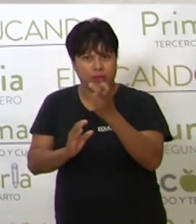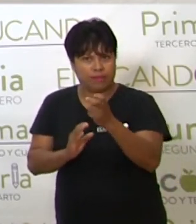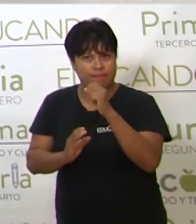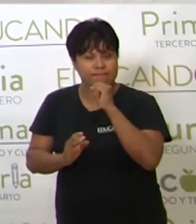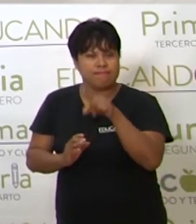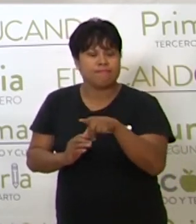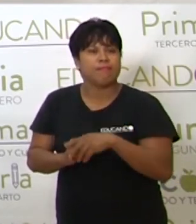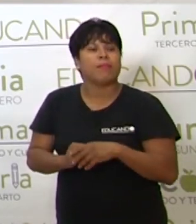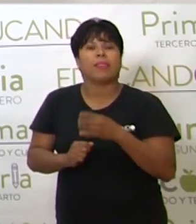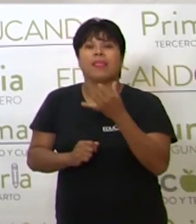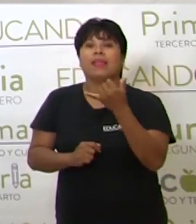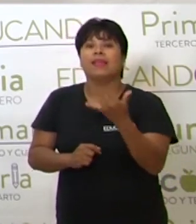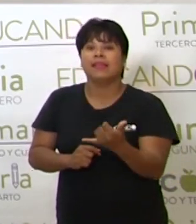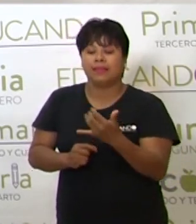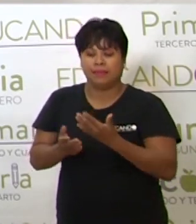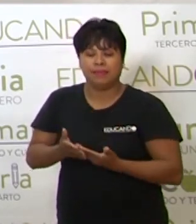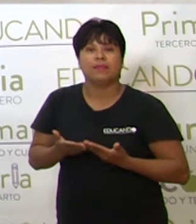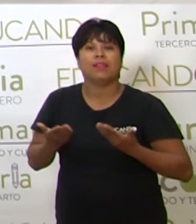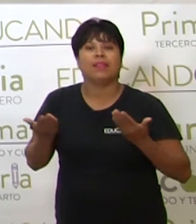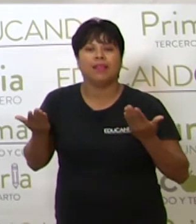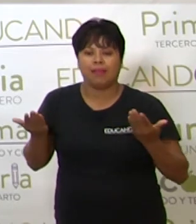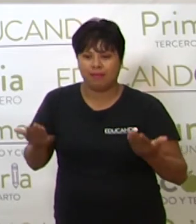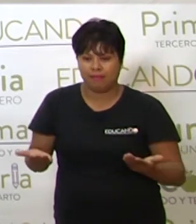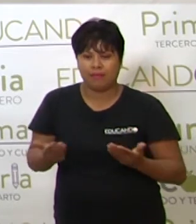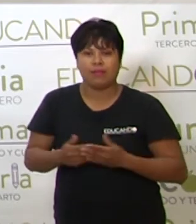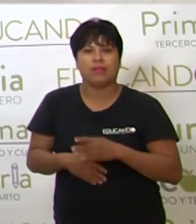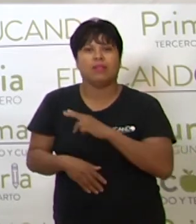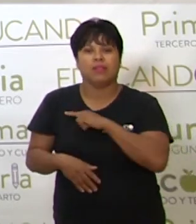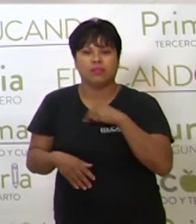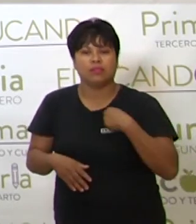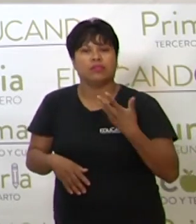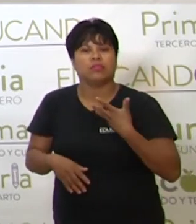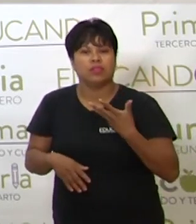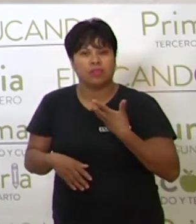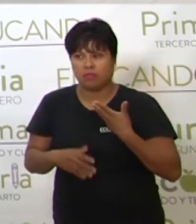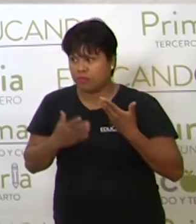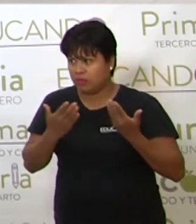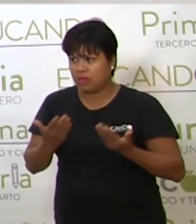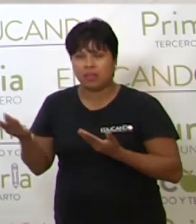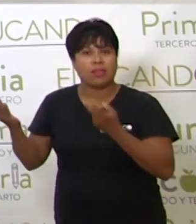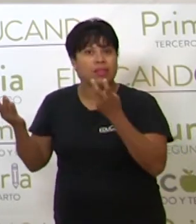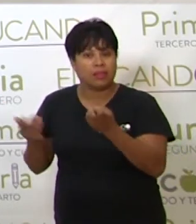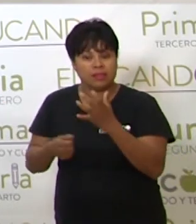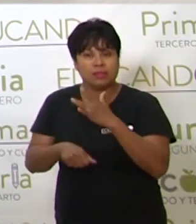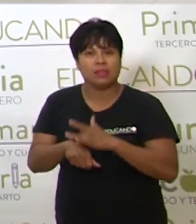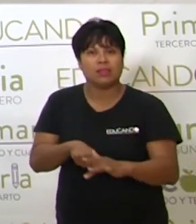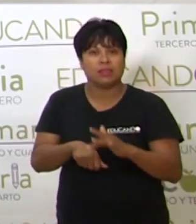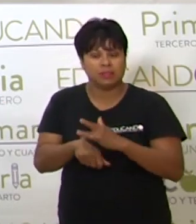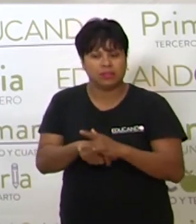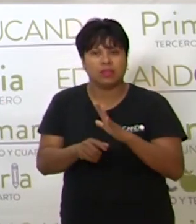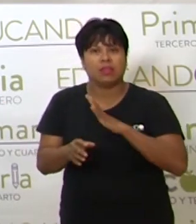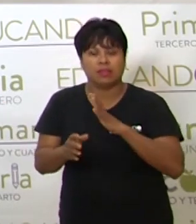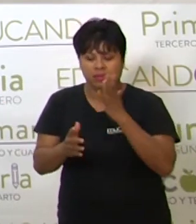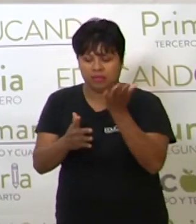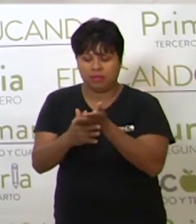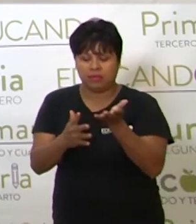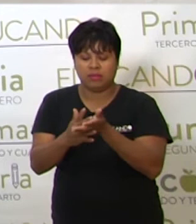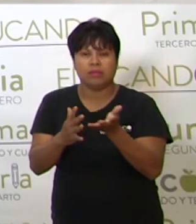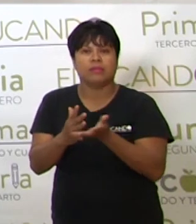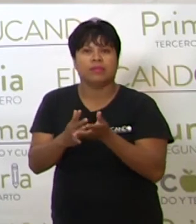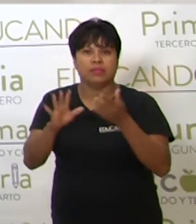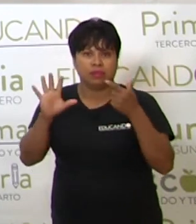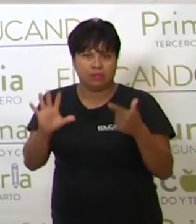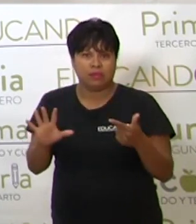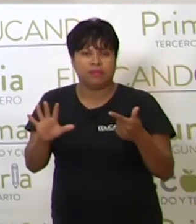y ahora tenemos aquí este queso que está dividido en siete